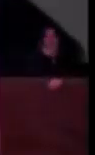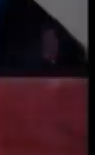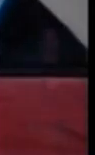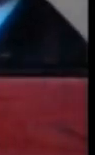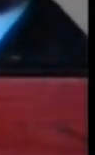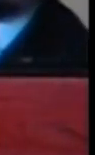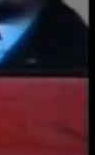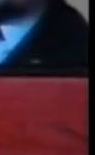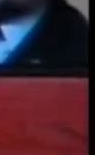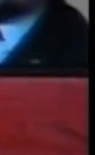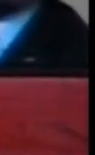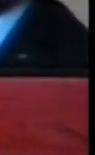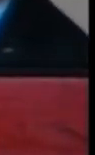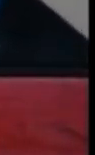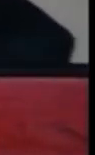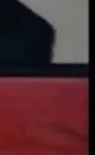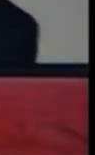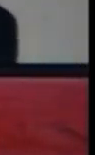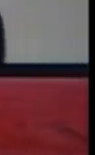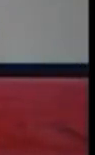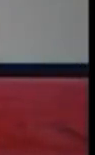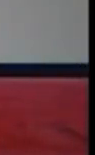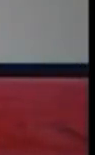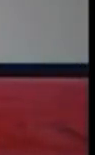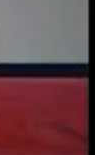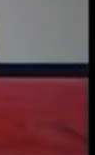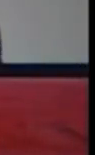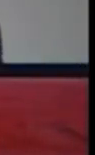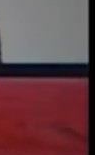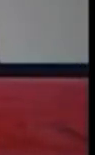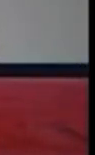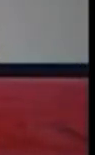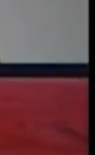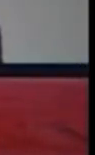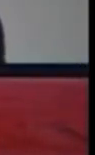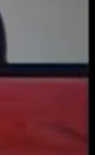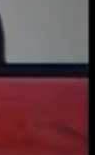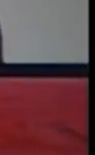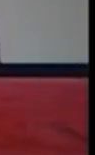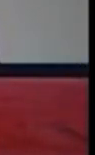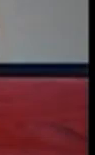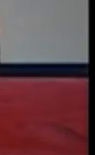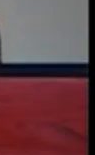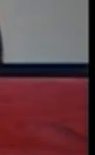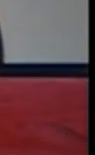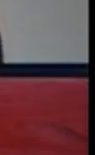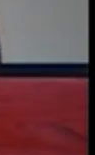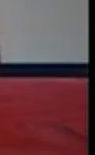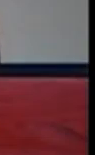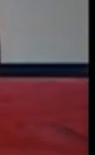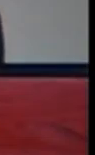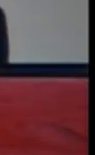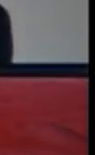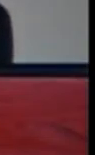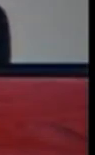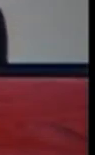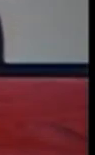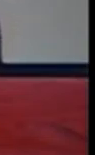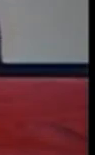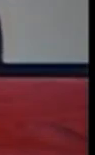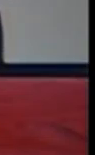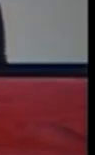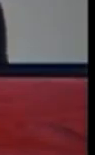y maestros de unas de las aulas, les dicen, lo siento, has tenido mala suerte, este año te ha tocado el peor grupo, hagas lo